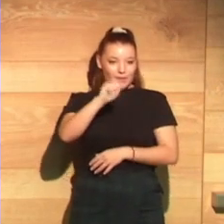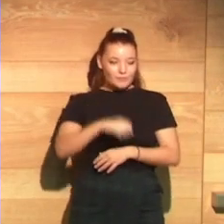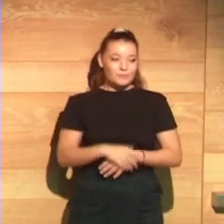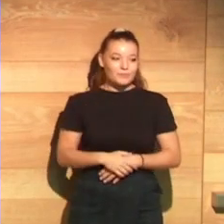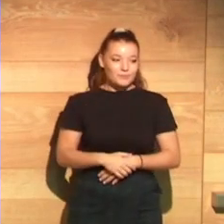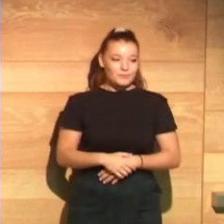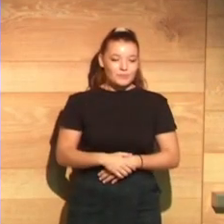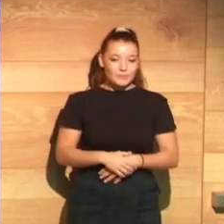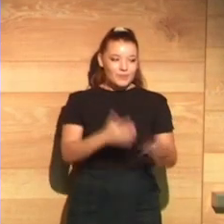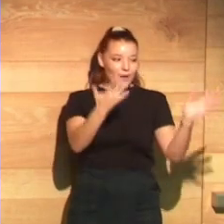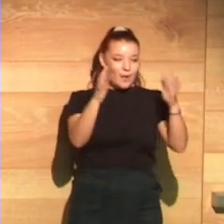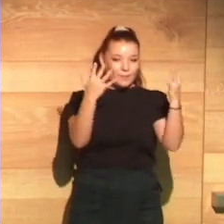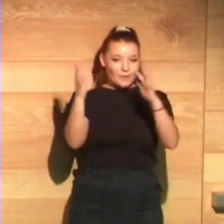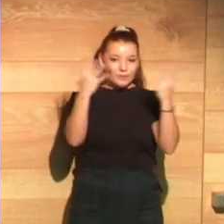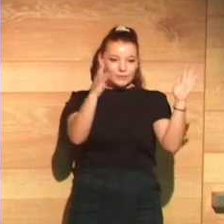favor.